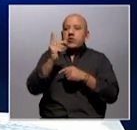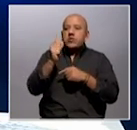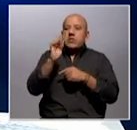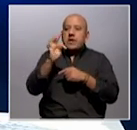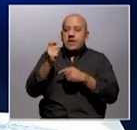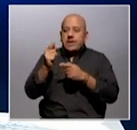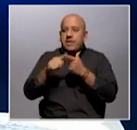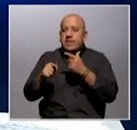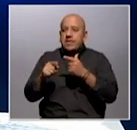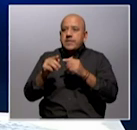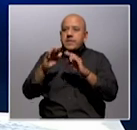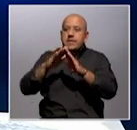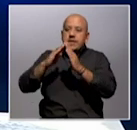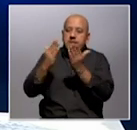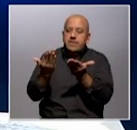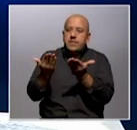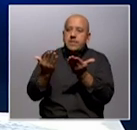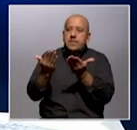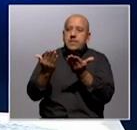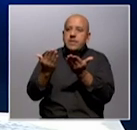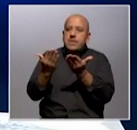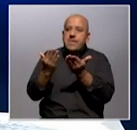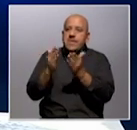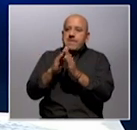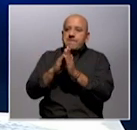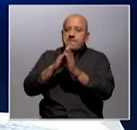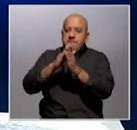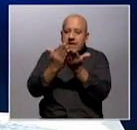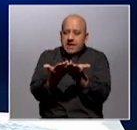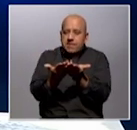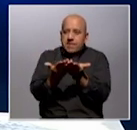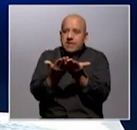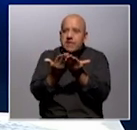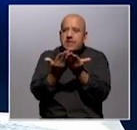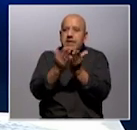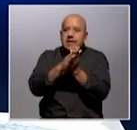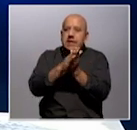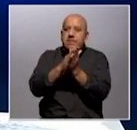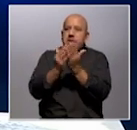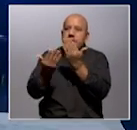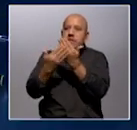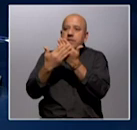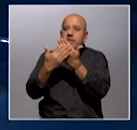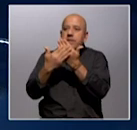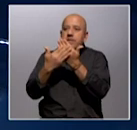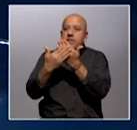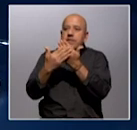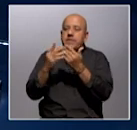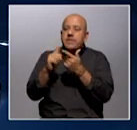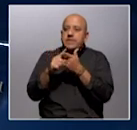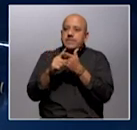bueno las contratapas o sea la última página de amor que siempre publicidad